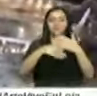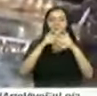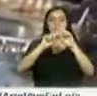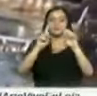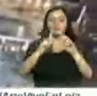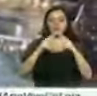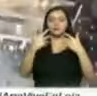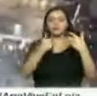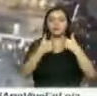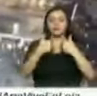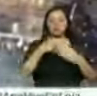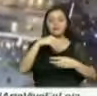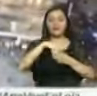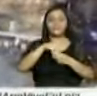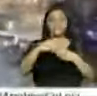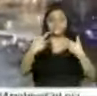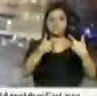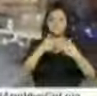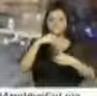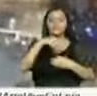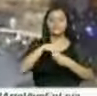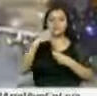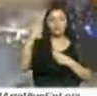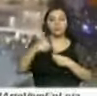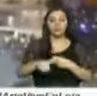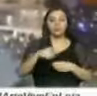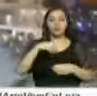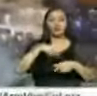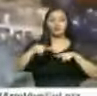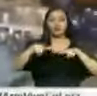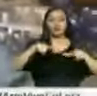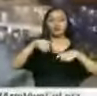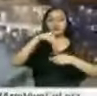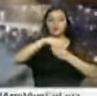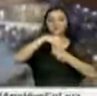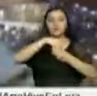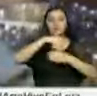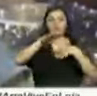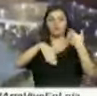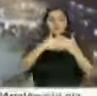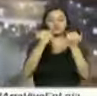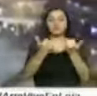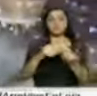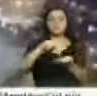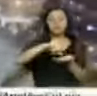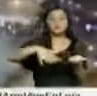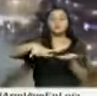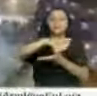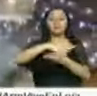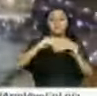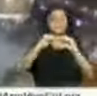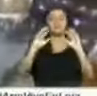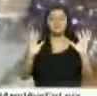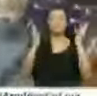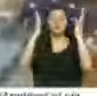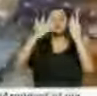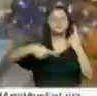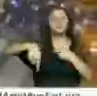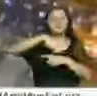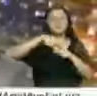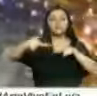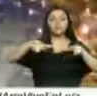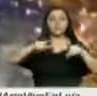serán presentadas en el Teatro de Loja, en espacios públicos de la ciudad. Será una fiesta escénica que ya